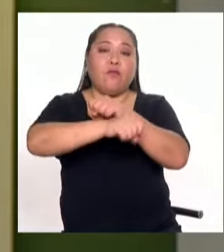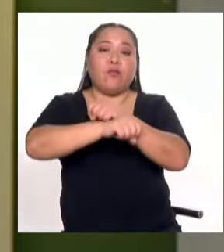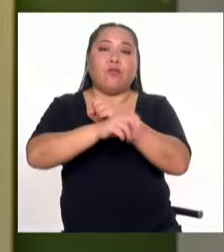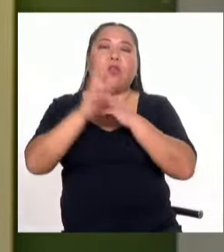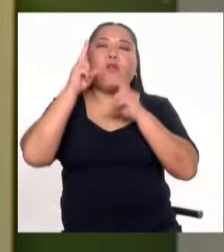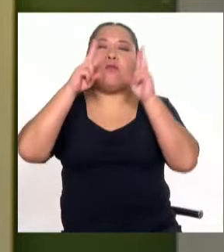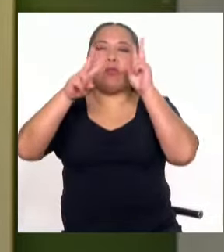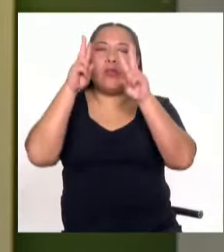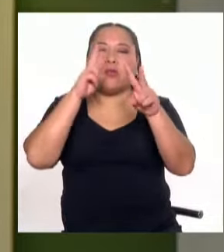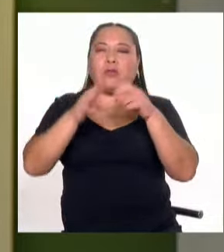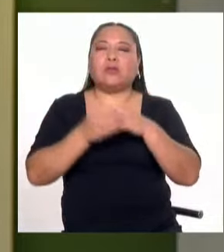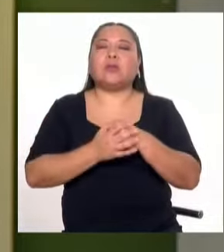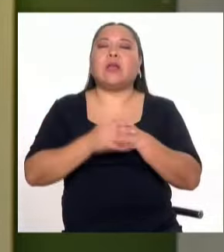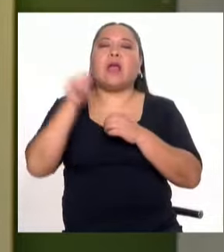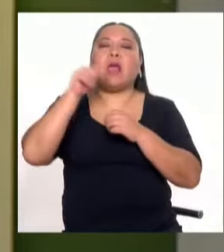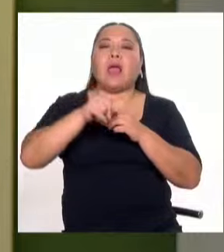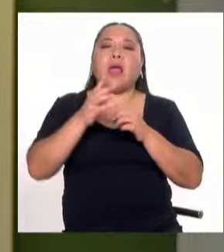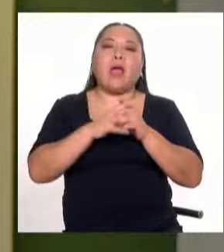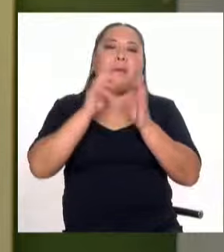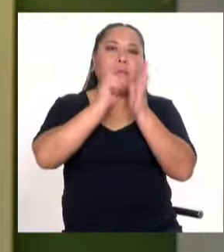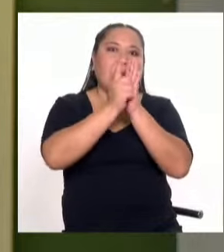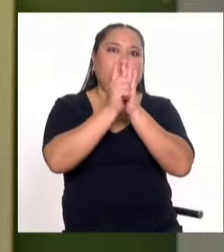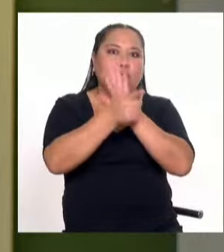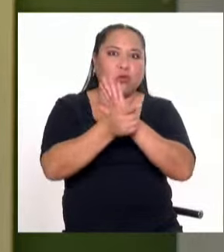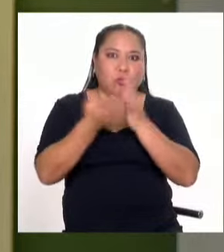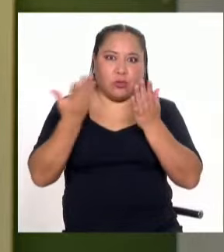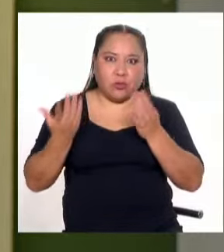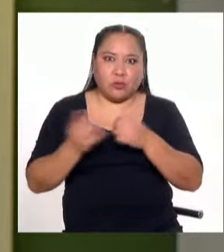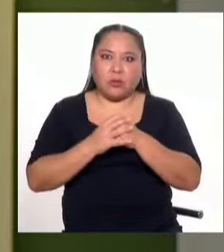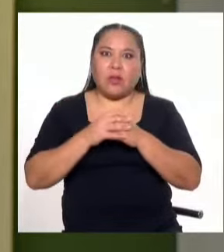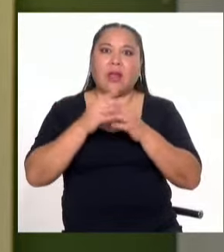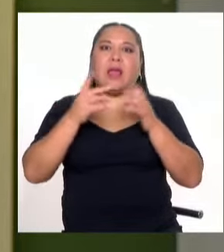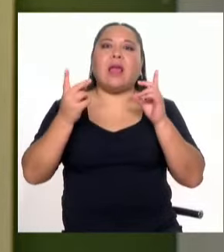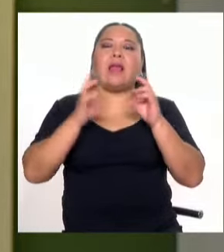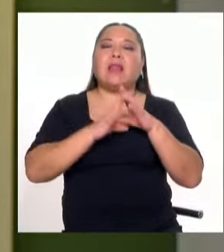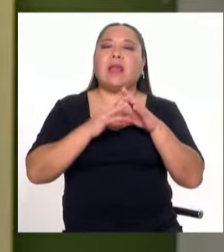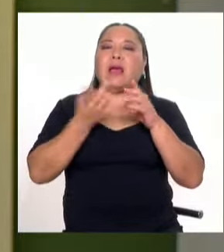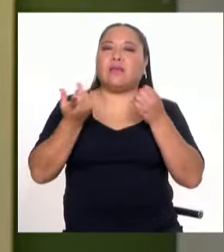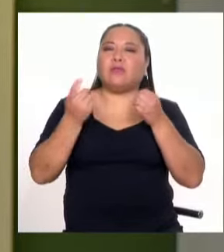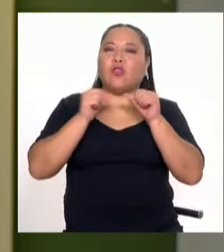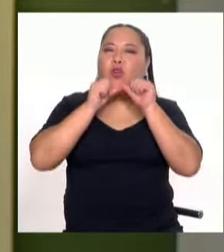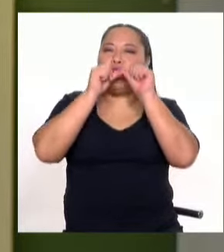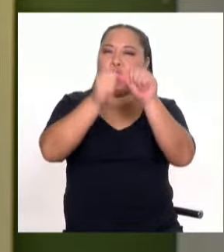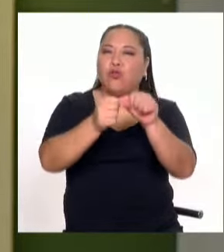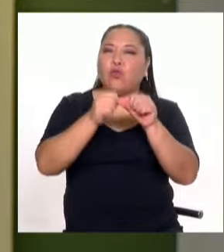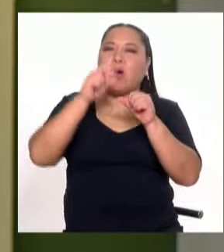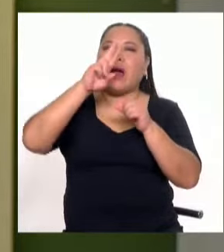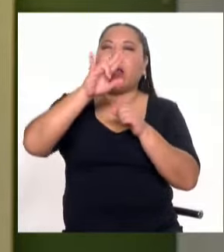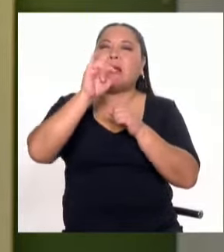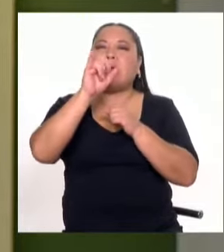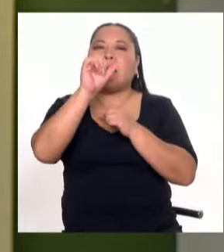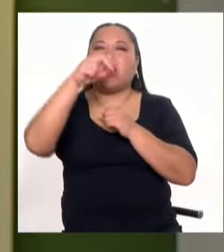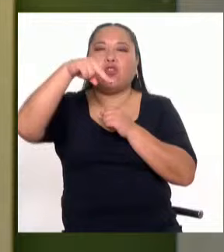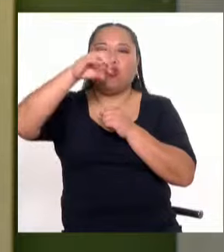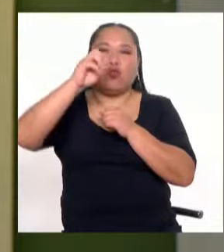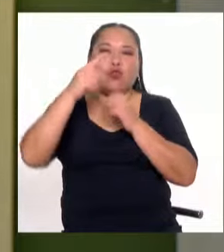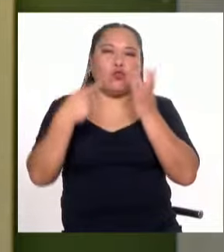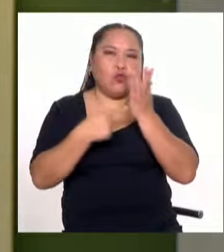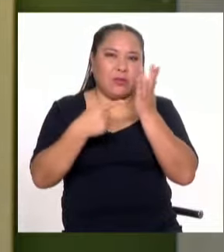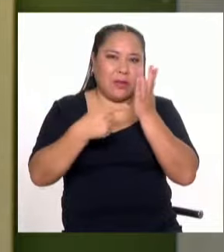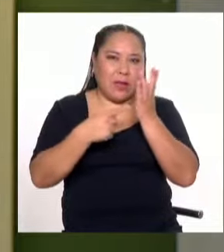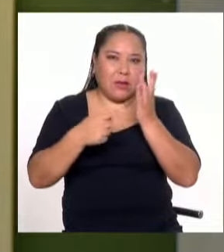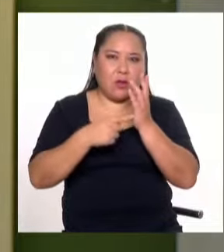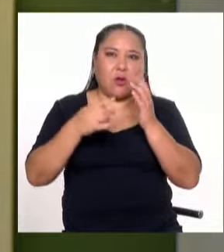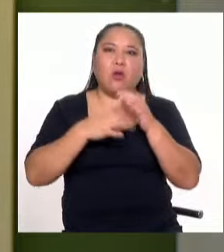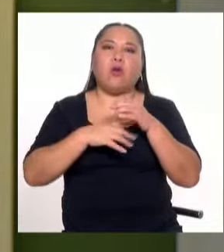el minuto a minuto en relación a eh la vinculación de Juan máximo reinoso como técnico de la selección peruana de fútbol y también habló acerca de